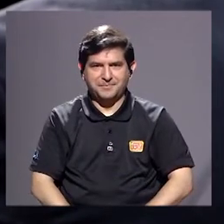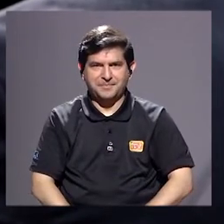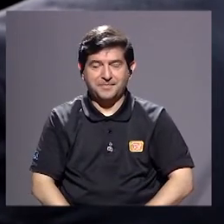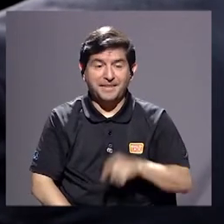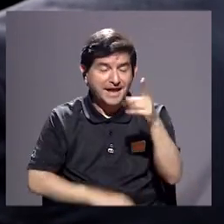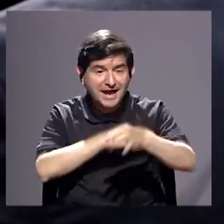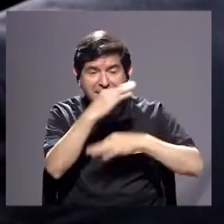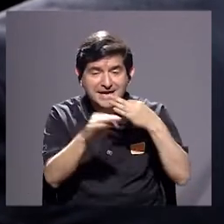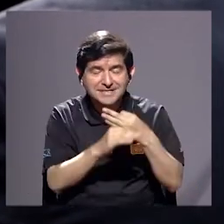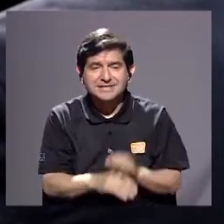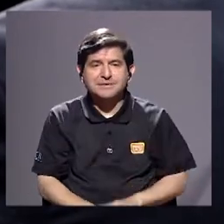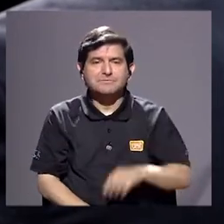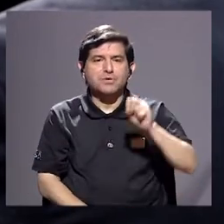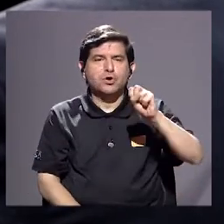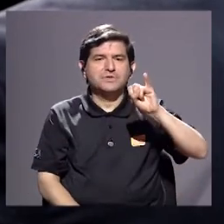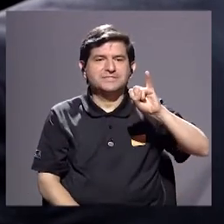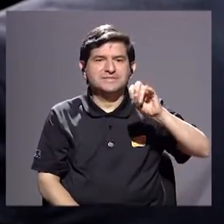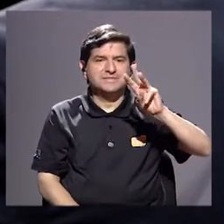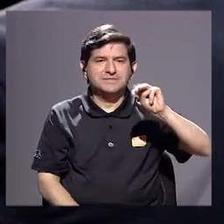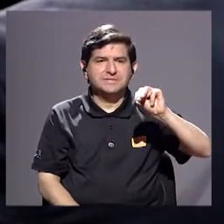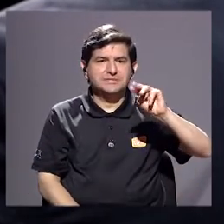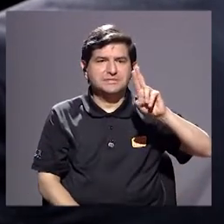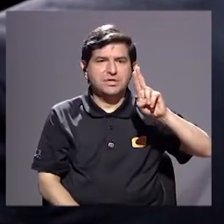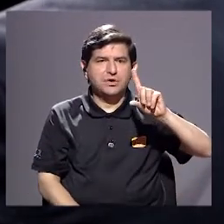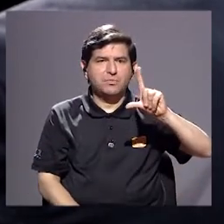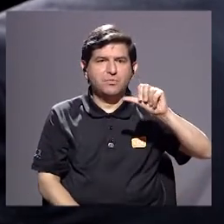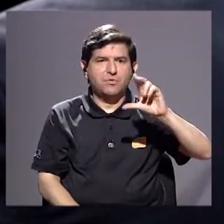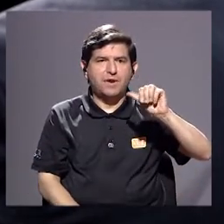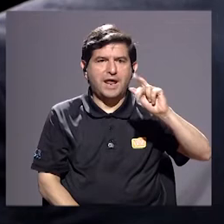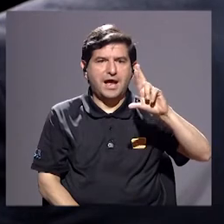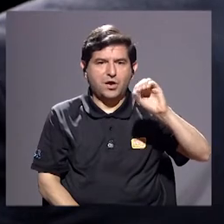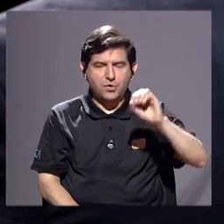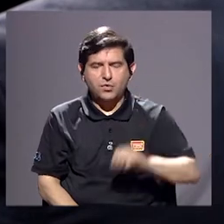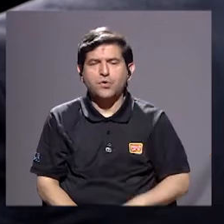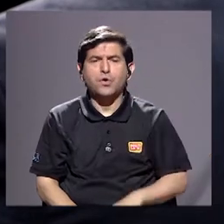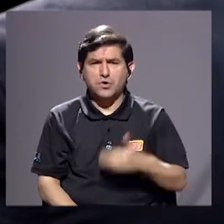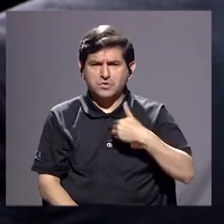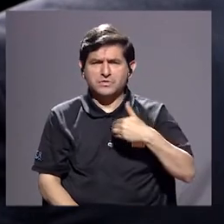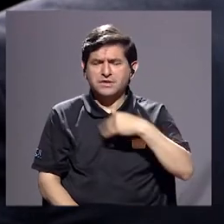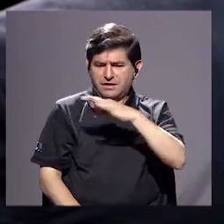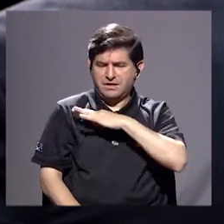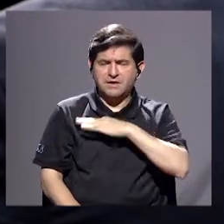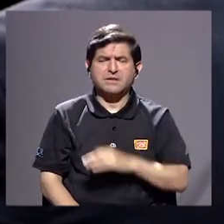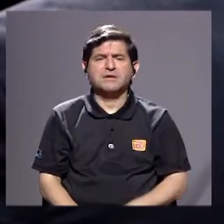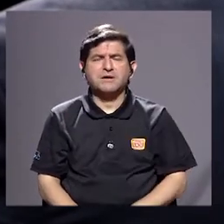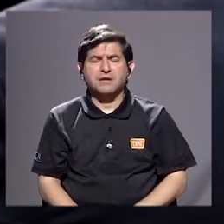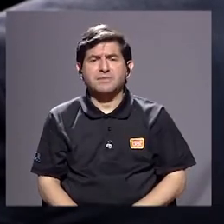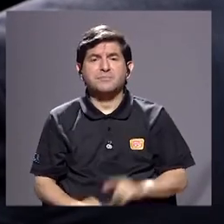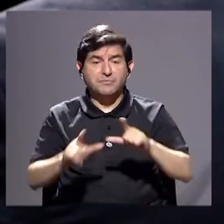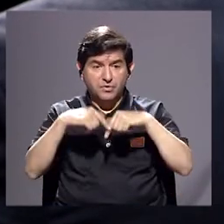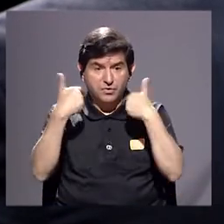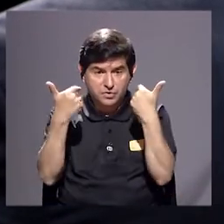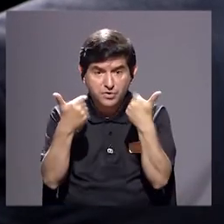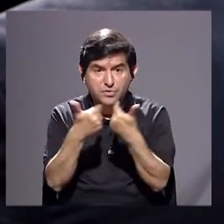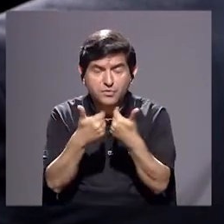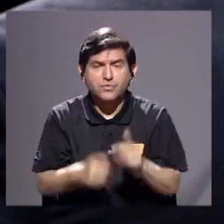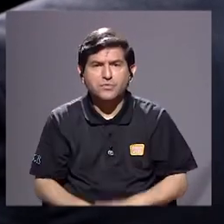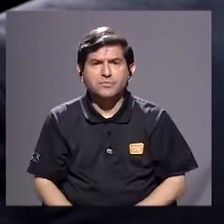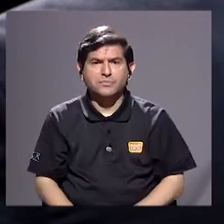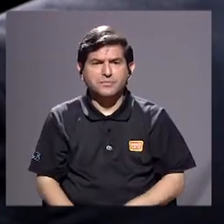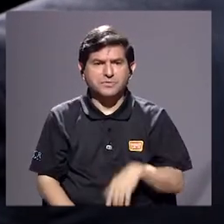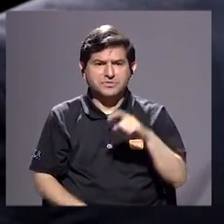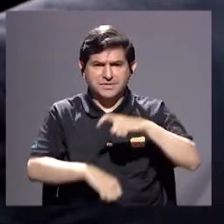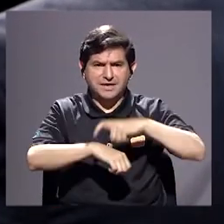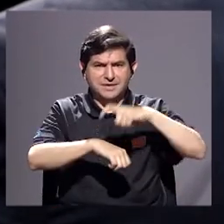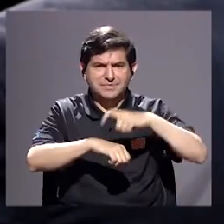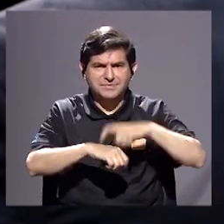y ese tipo de simulacros logran réditos porque siempre las brigadas han logrado una gran cantidad de reivindicaciones a la hora de